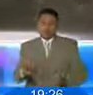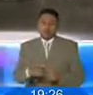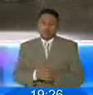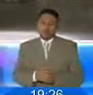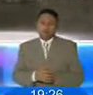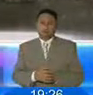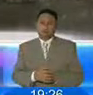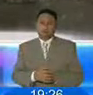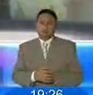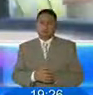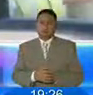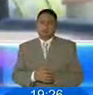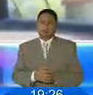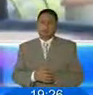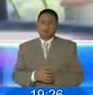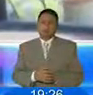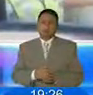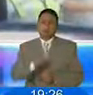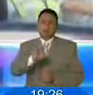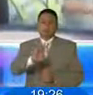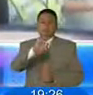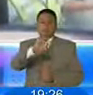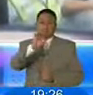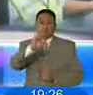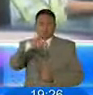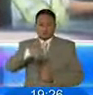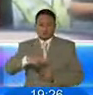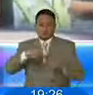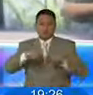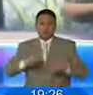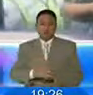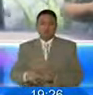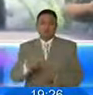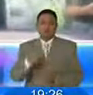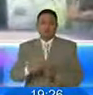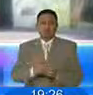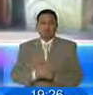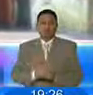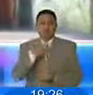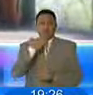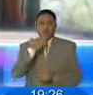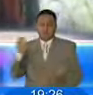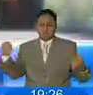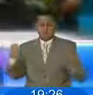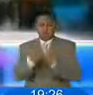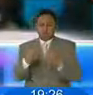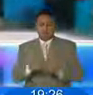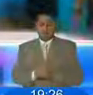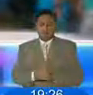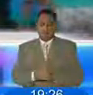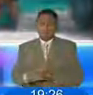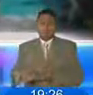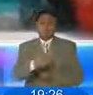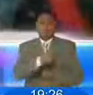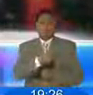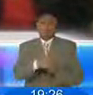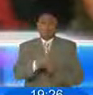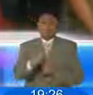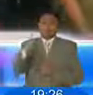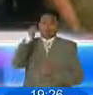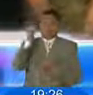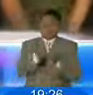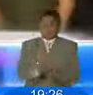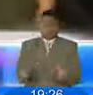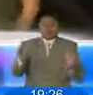Se abrió un poquito por acá y lo cogió el colectivo. La CTE investiga cómo se produjo el percance entre los automotores. El cajón de madera del camión tuvo